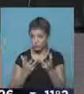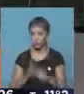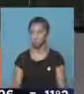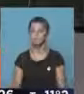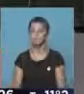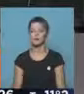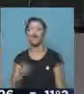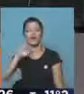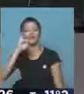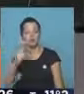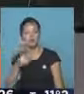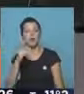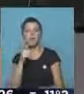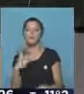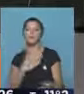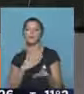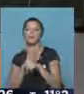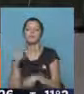un ataque muy probablemente de China, dicen...